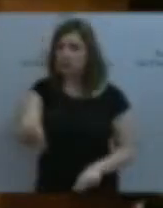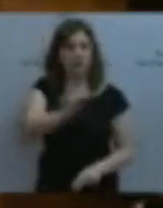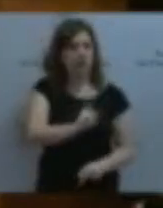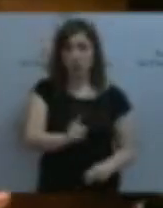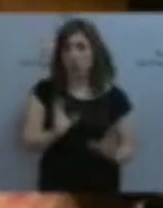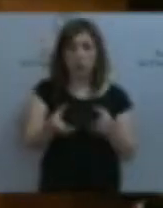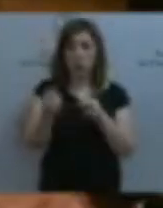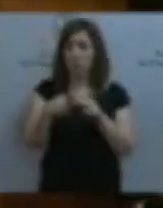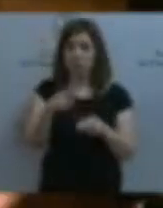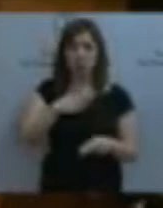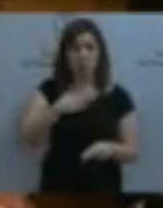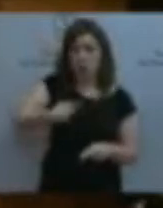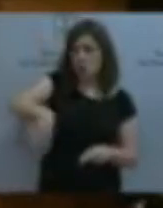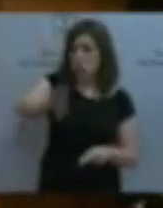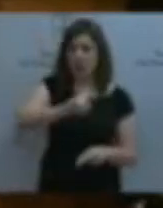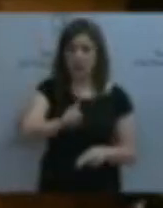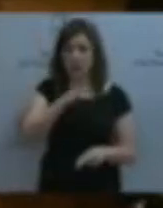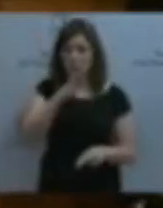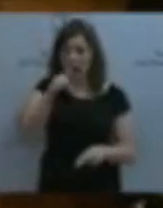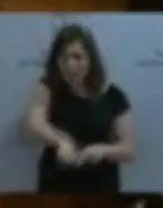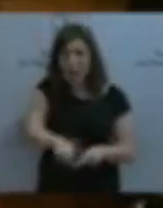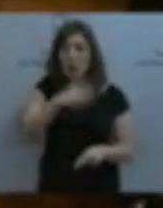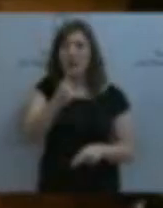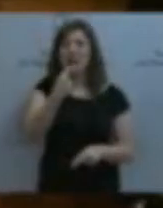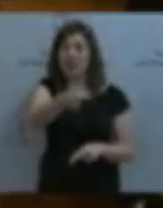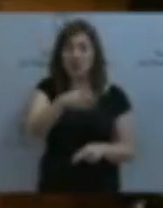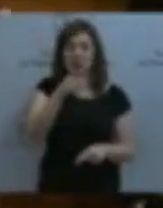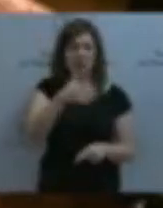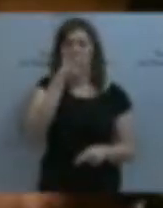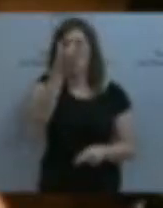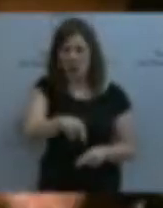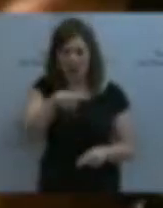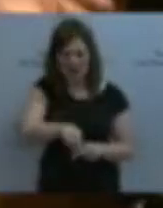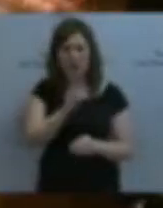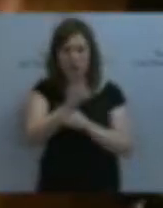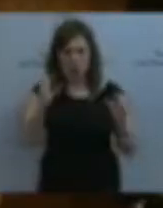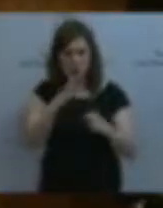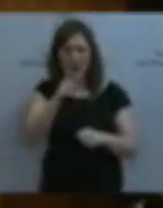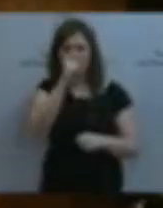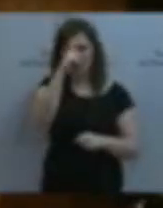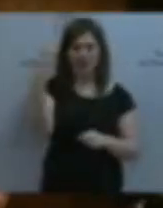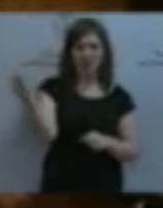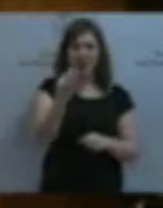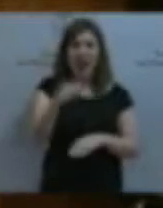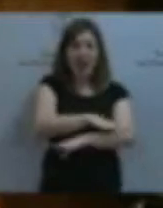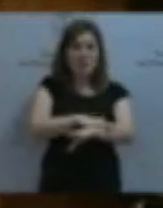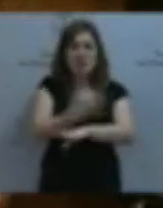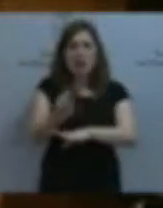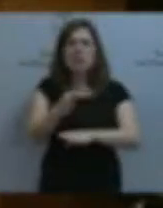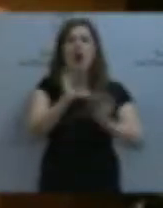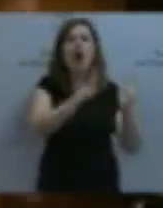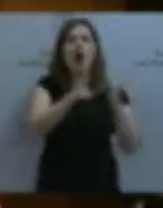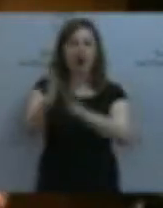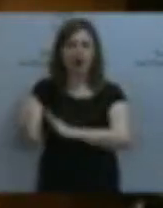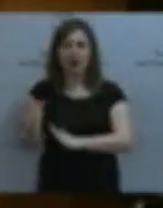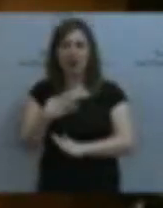parlamentario, que está aquí para recordarle, y da vergüenza tener que traer esto a un pleno, para recordarle que la Administración está para poner orden, no para reírle